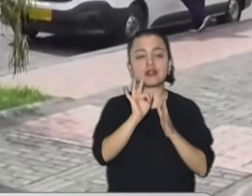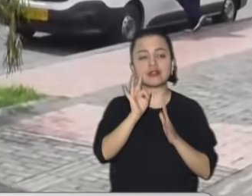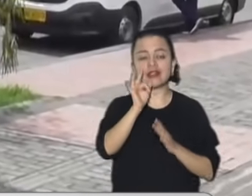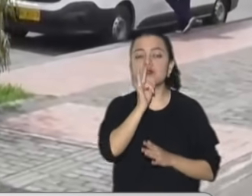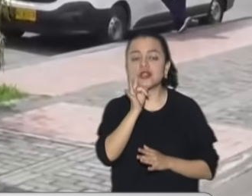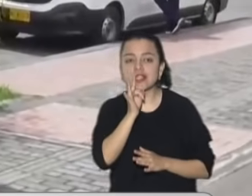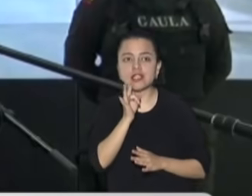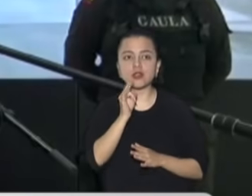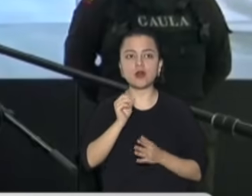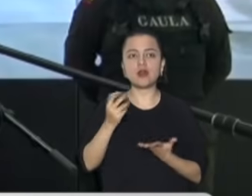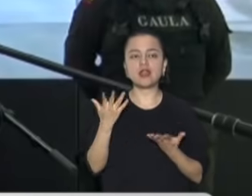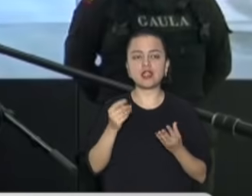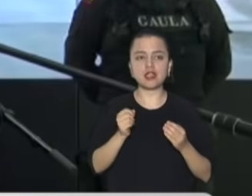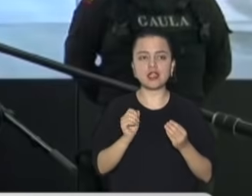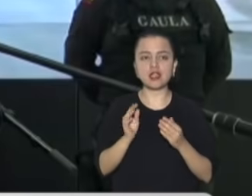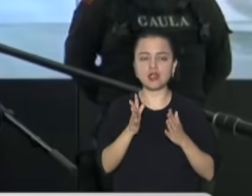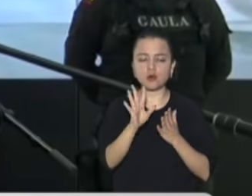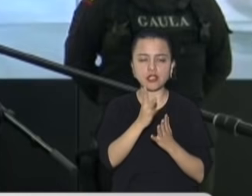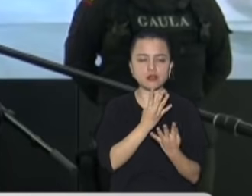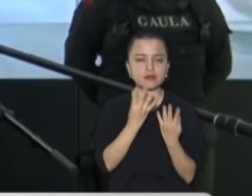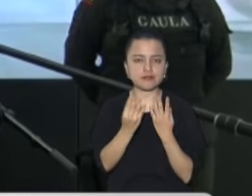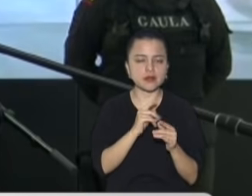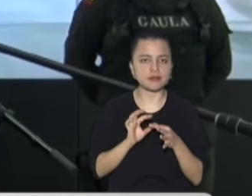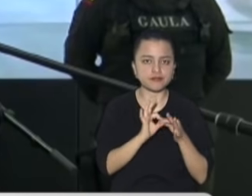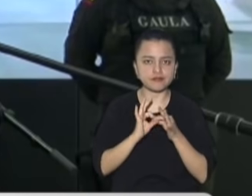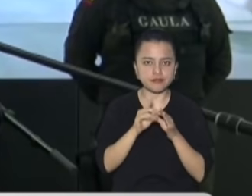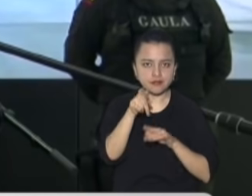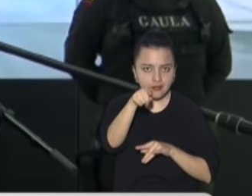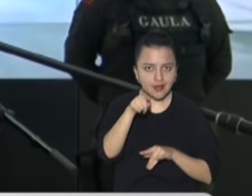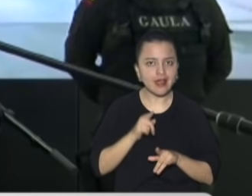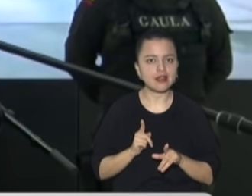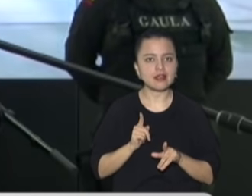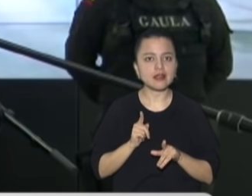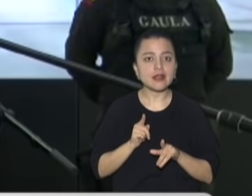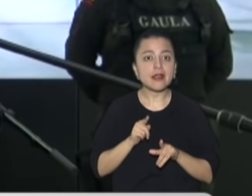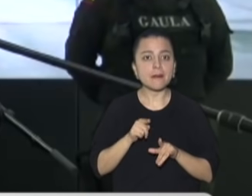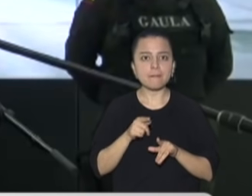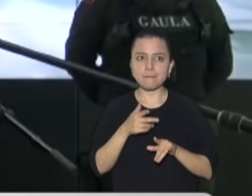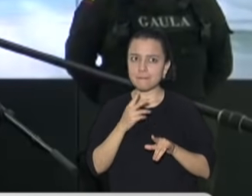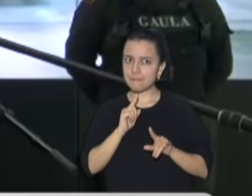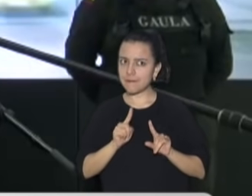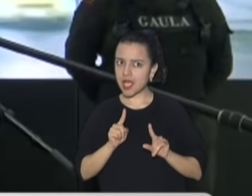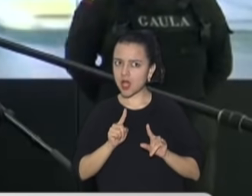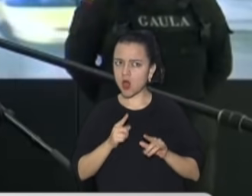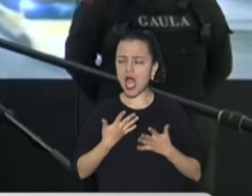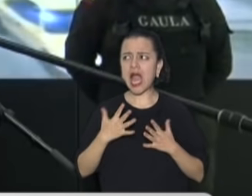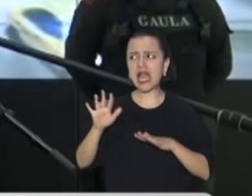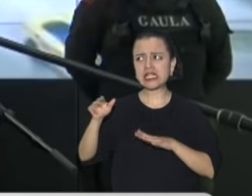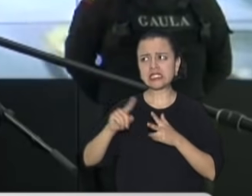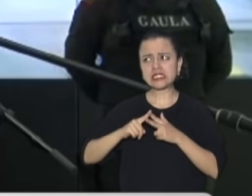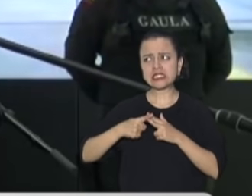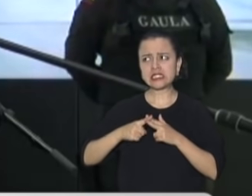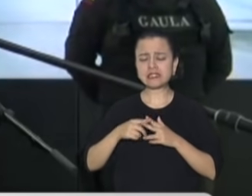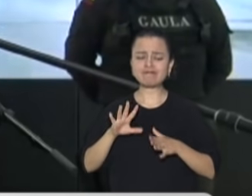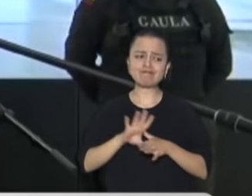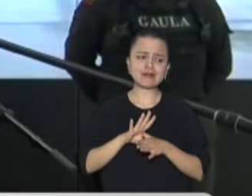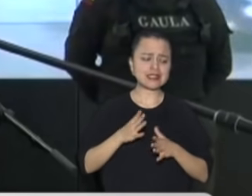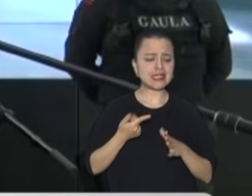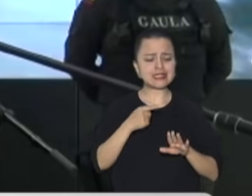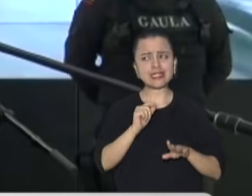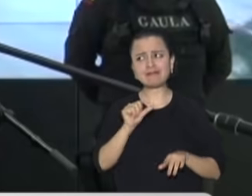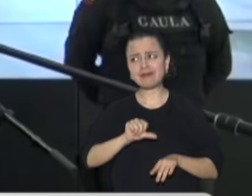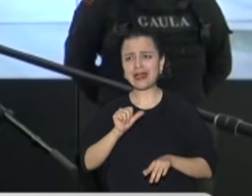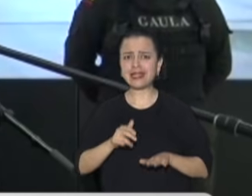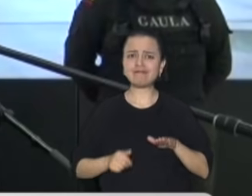El conductor del taxi fingía que el vehículo presentaba algunas fallas mecánicas para detenerlo, luego se subían con los cómplices